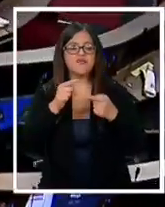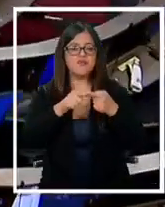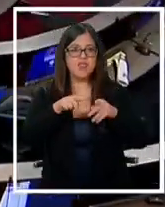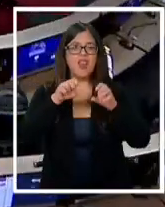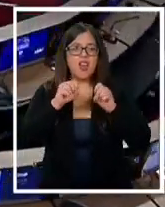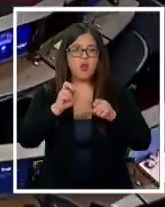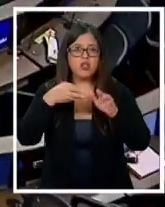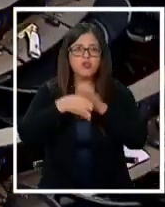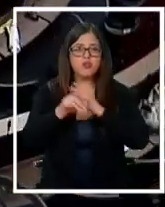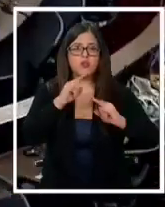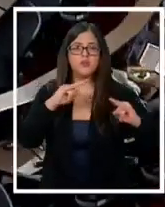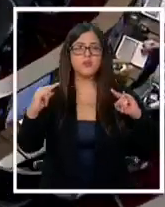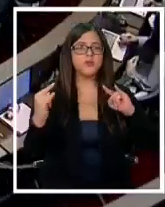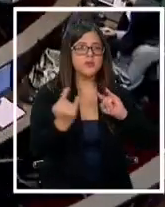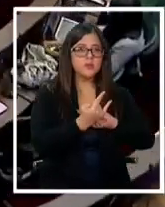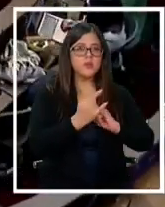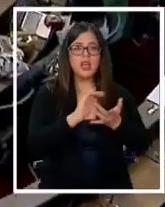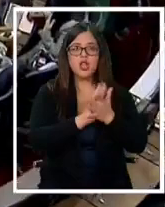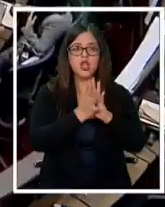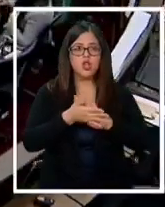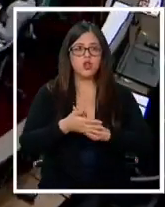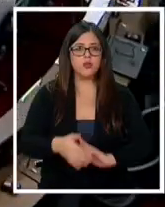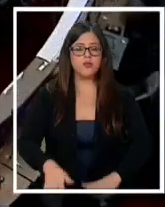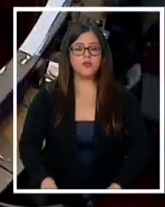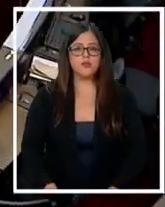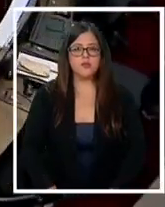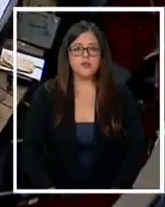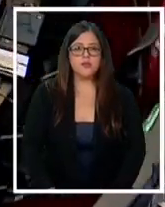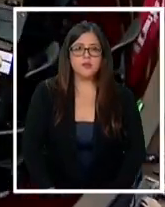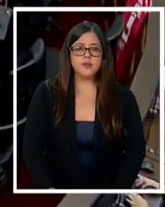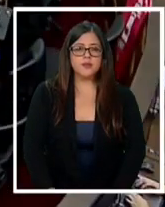será de acceso universal en todos sus niveles